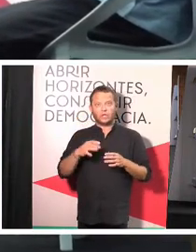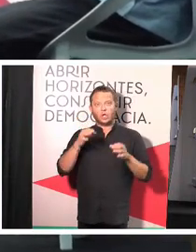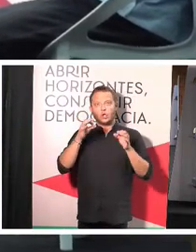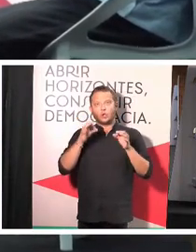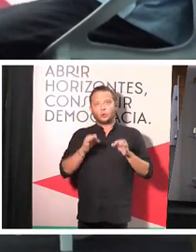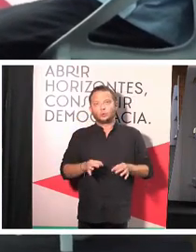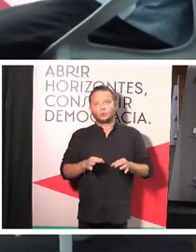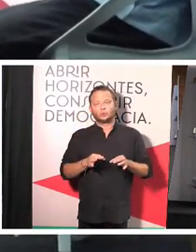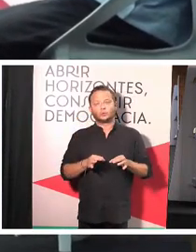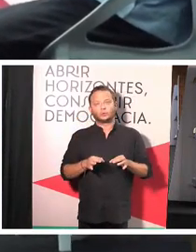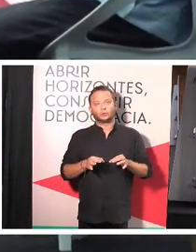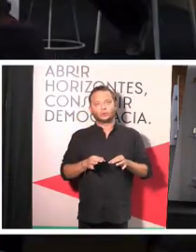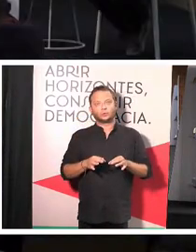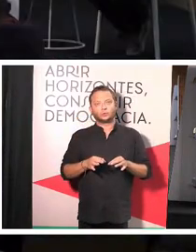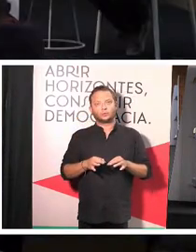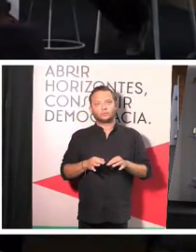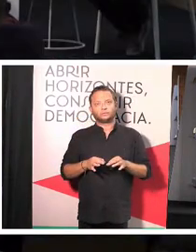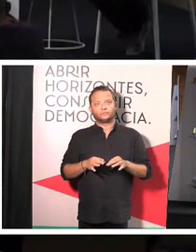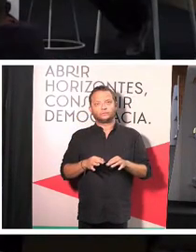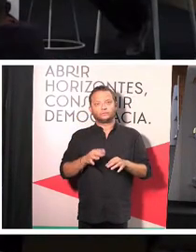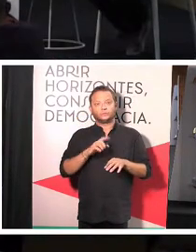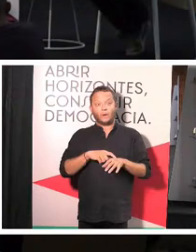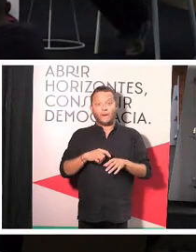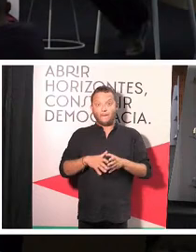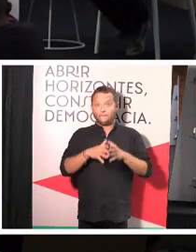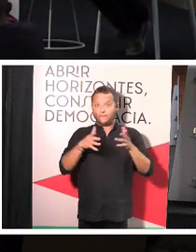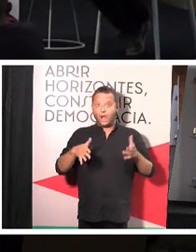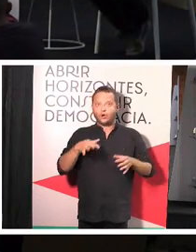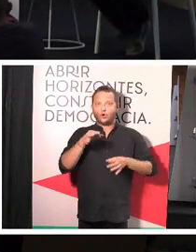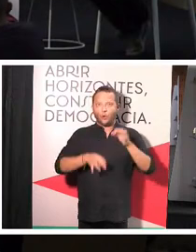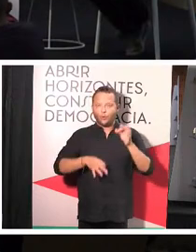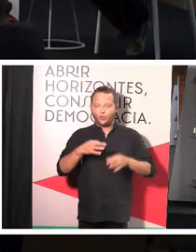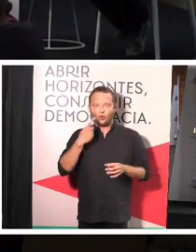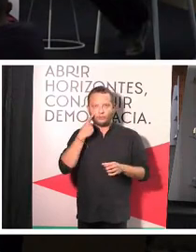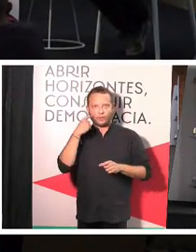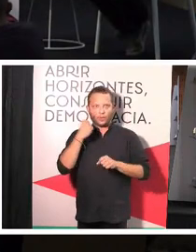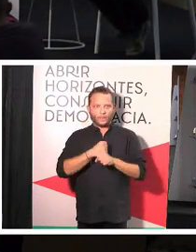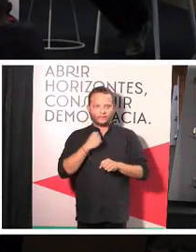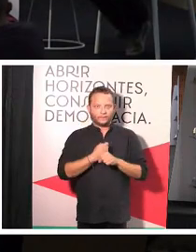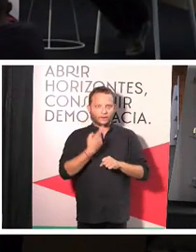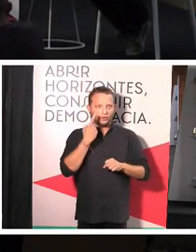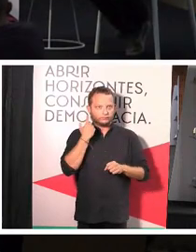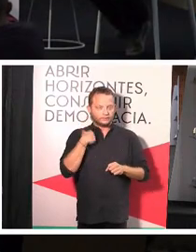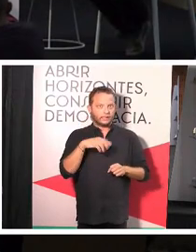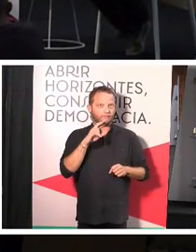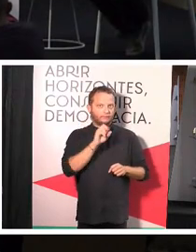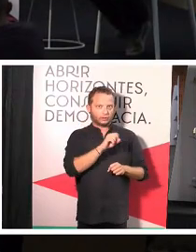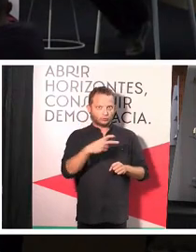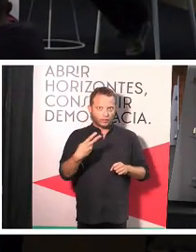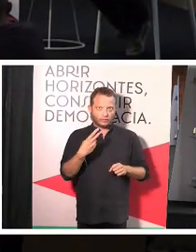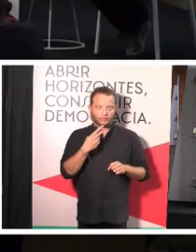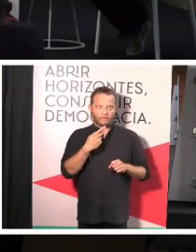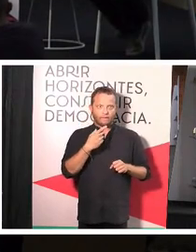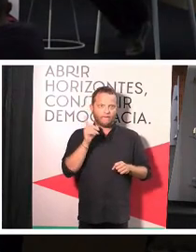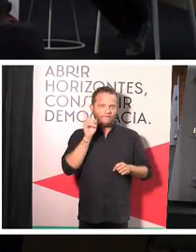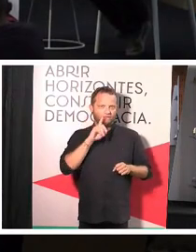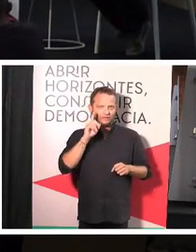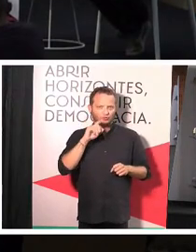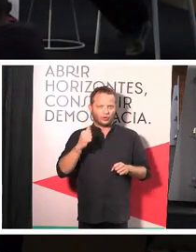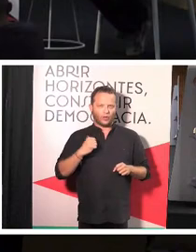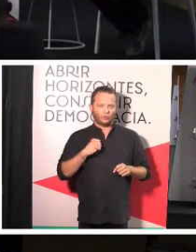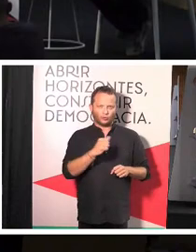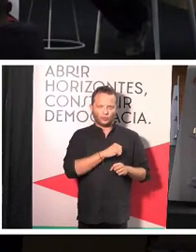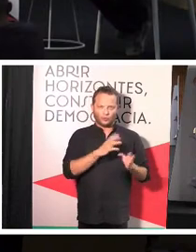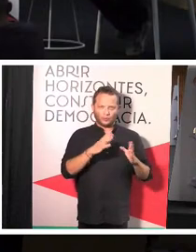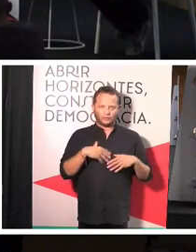puertas de lo que es el macrojuicio, ¿no? De cuando Inspección de Trabajo ya ha resuelto que hay pues, centenares de falsos autónomos y